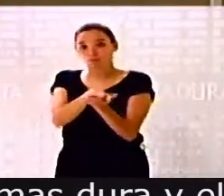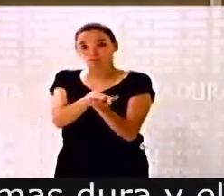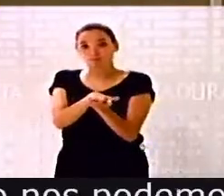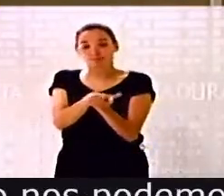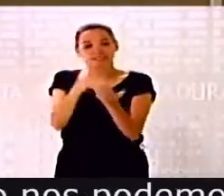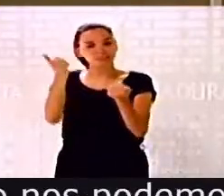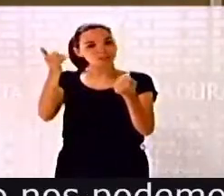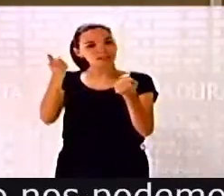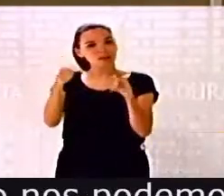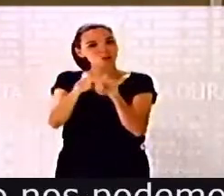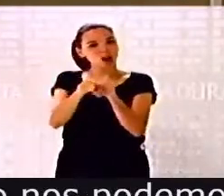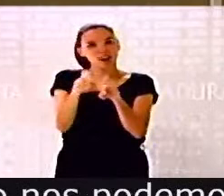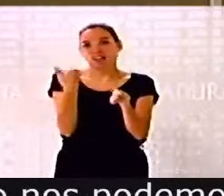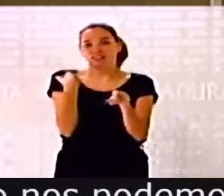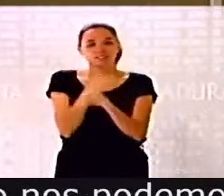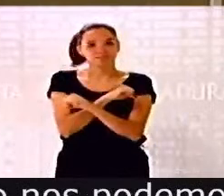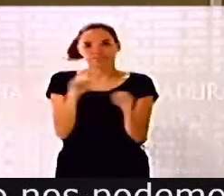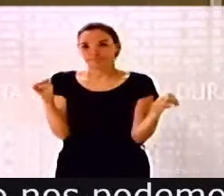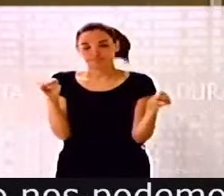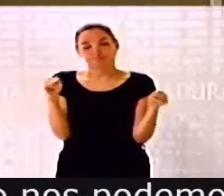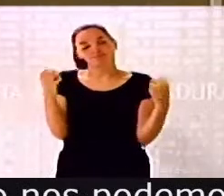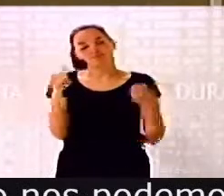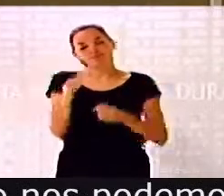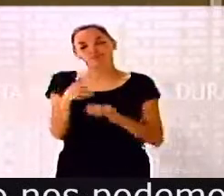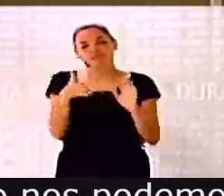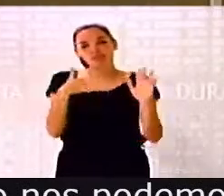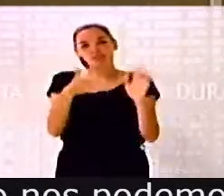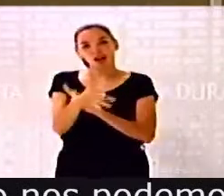eso supone de verdad una